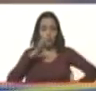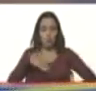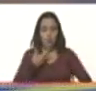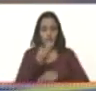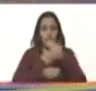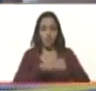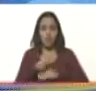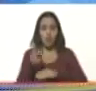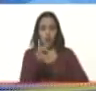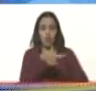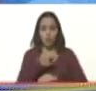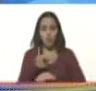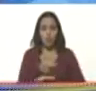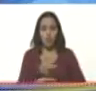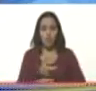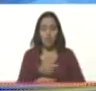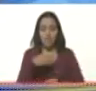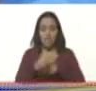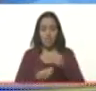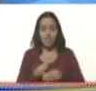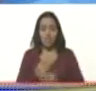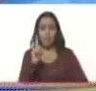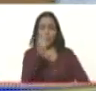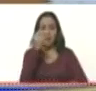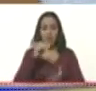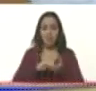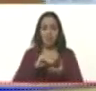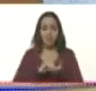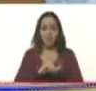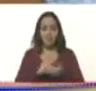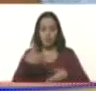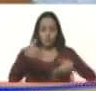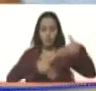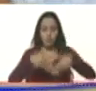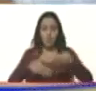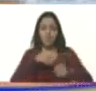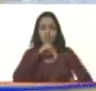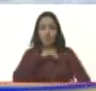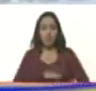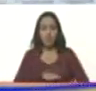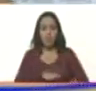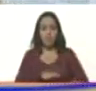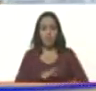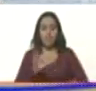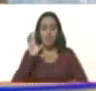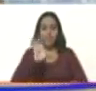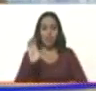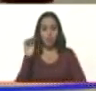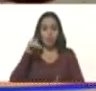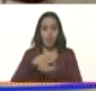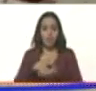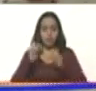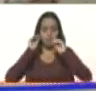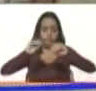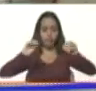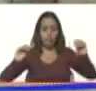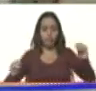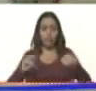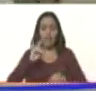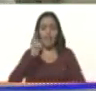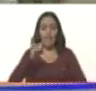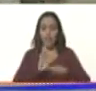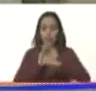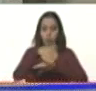un referéndum consultivo. Primer referéndum consultivo de la historia del Estado Miranda, y lo convocó Héctor